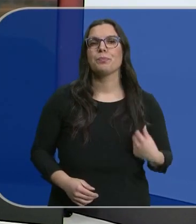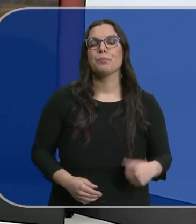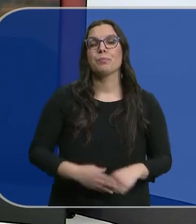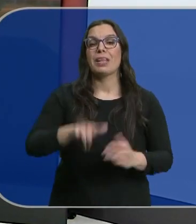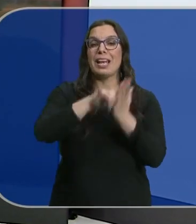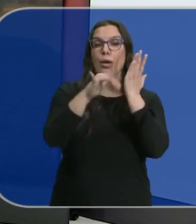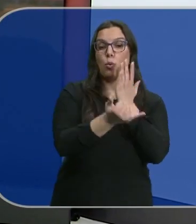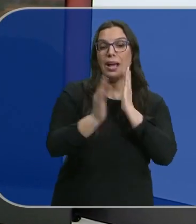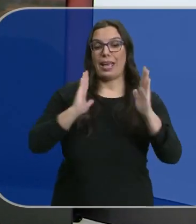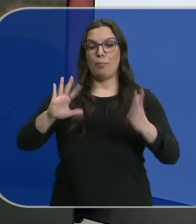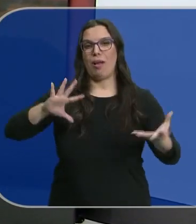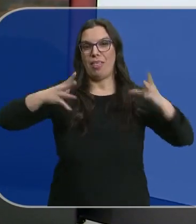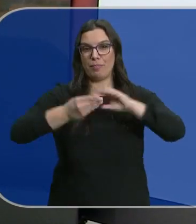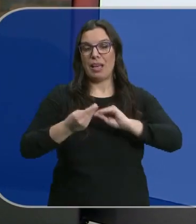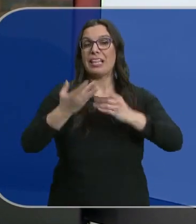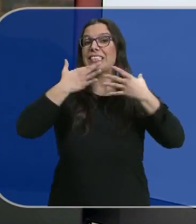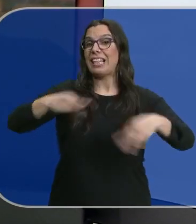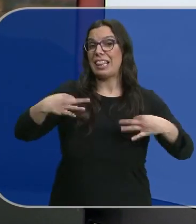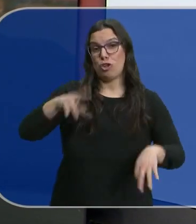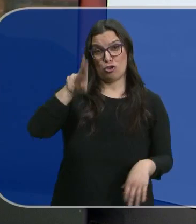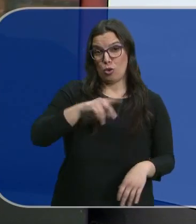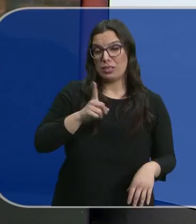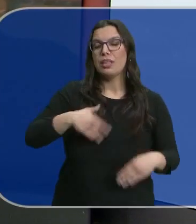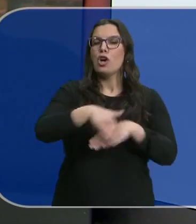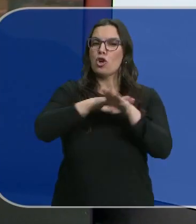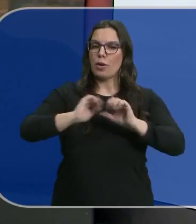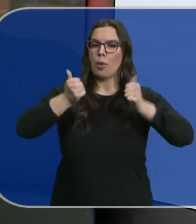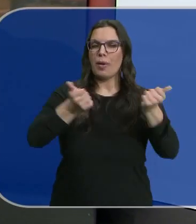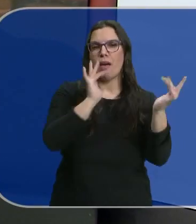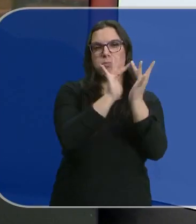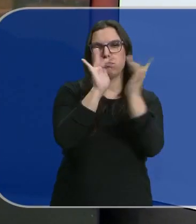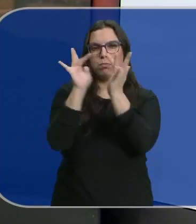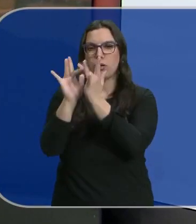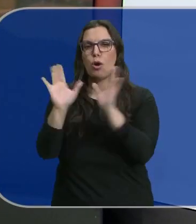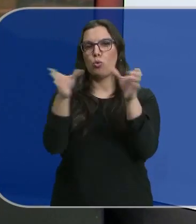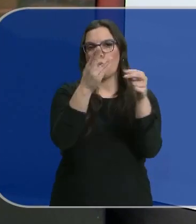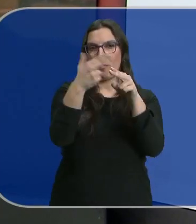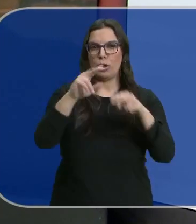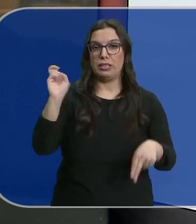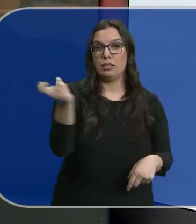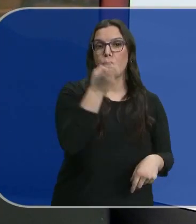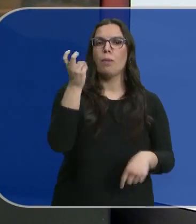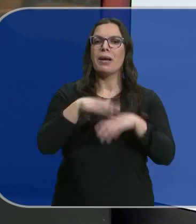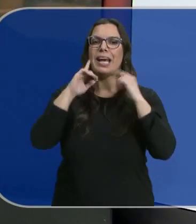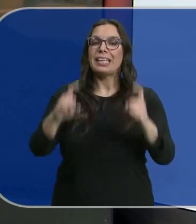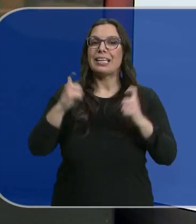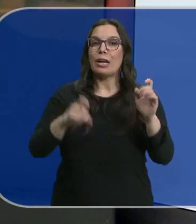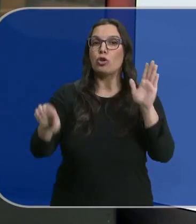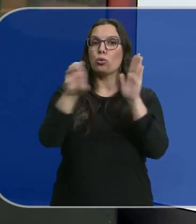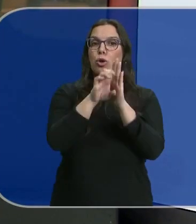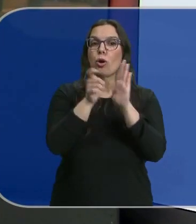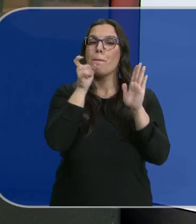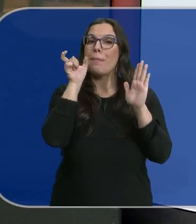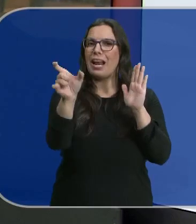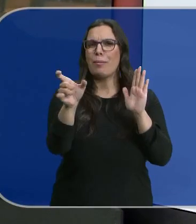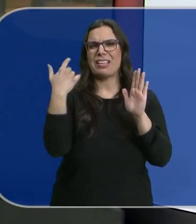Adaptar el lenguaje a los nuevos tiempos no es tan sencillo como parece. El Gobierno ha comenzado la ronda de reuniones con los grupos políticos para eliminar de la Constitución